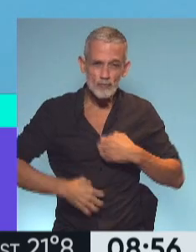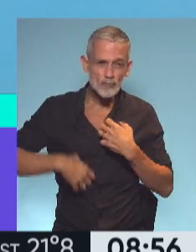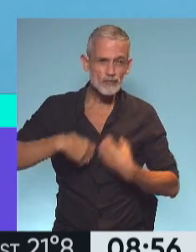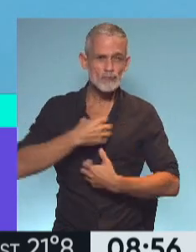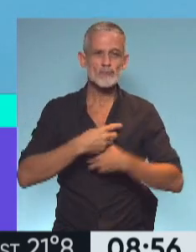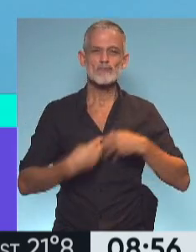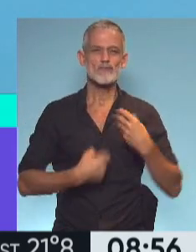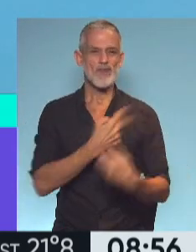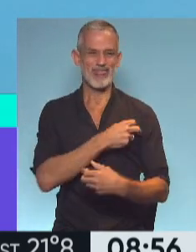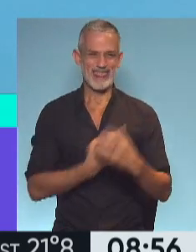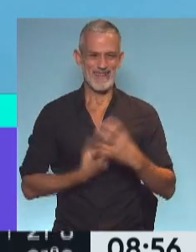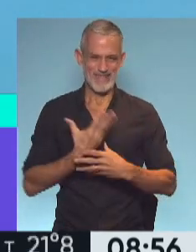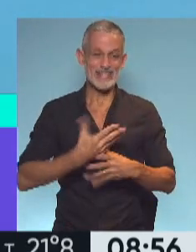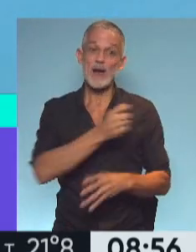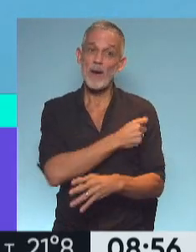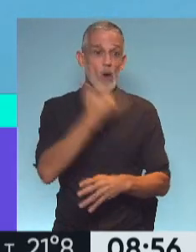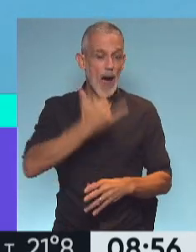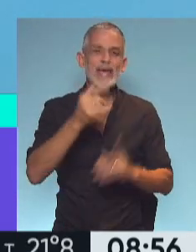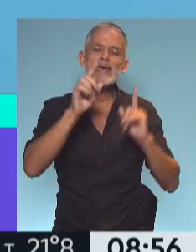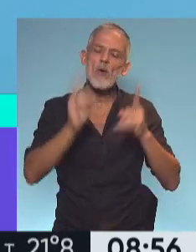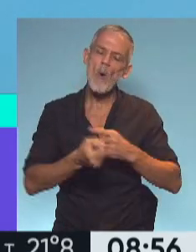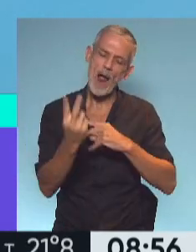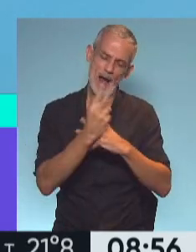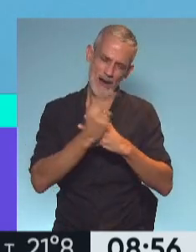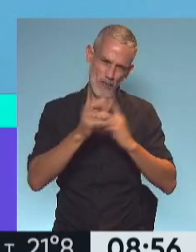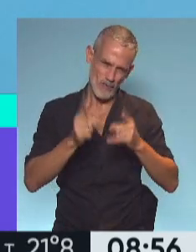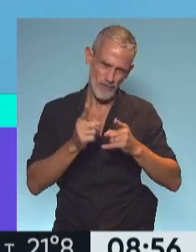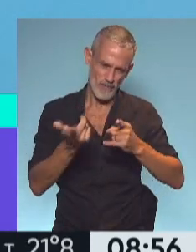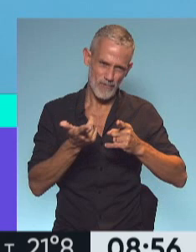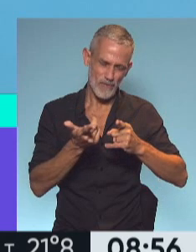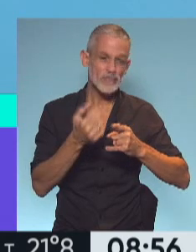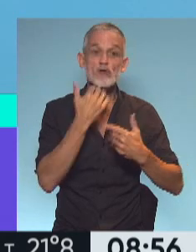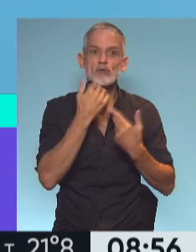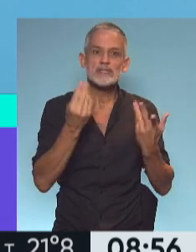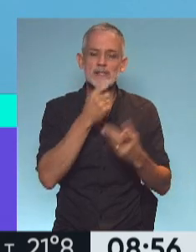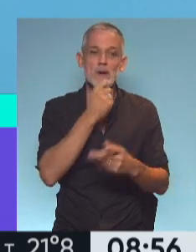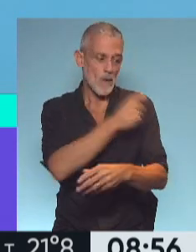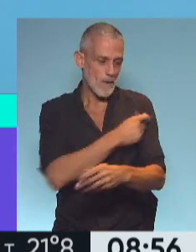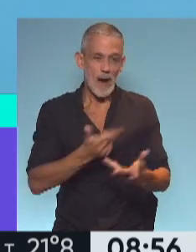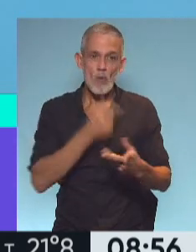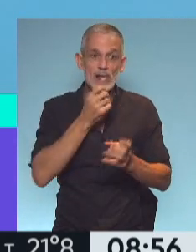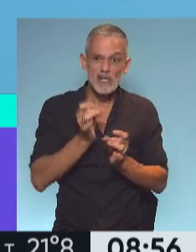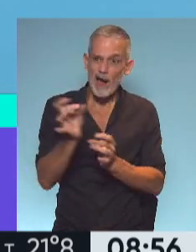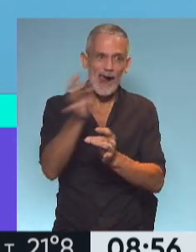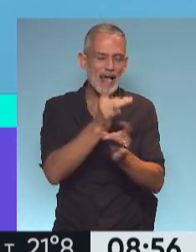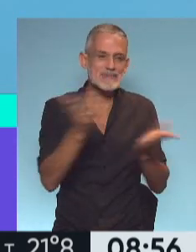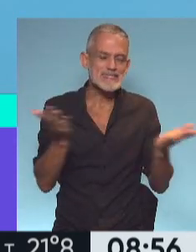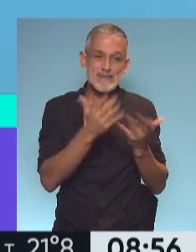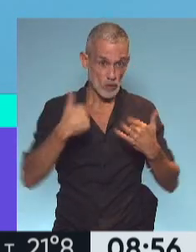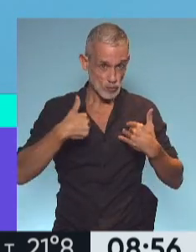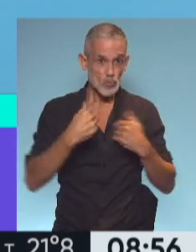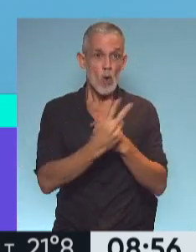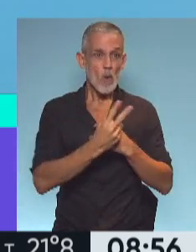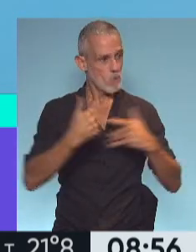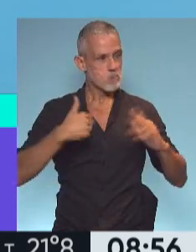defensas. Aunque nos vacunemos, tenemos que seguir cuidándonos. No se sabe el rol de la vacuna en la transmisión, o sea que aunque nosotros